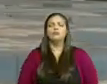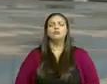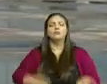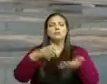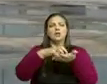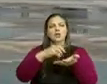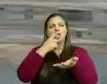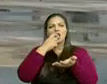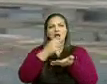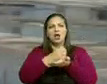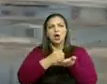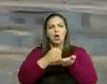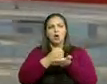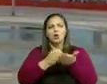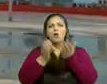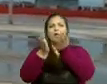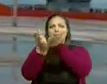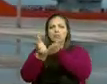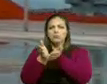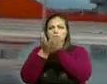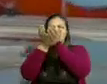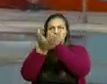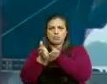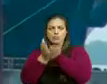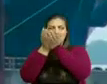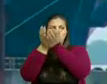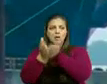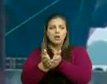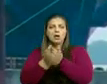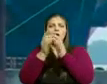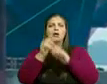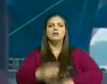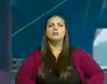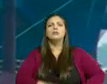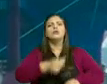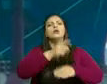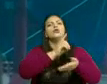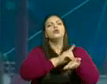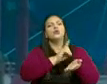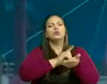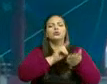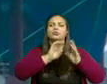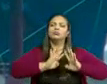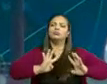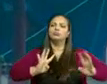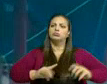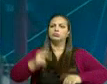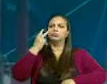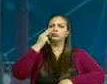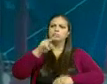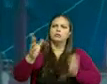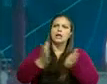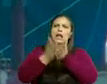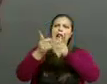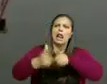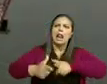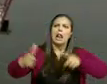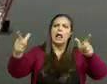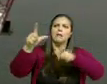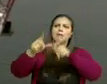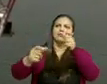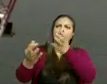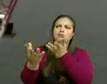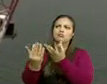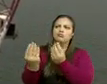también se realizan los controles permanentes de prevención a los tripulantes de las grandes embarcaciones. Hasta la fecha no se ha